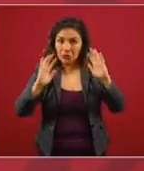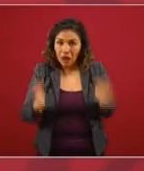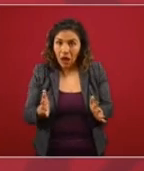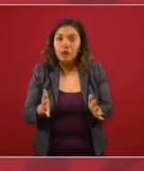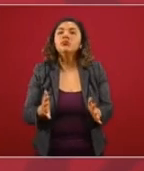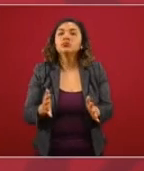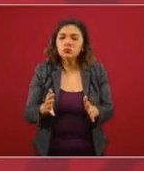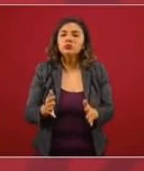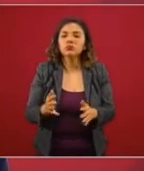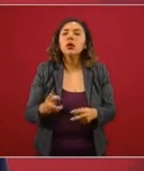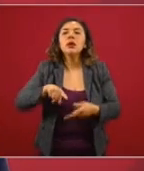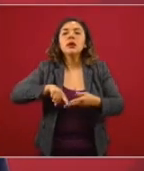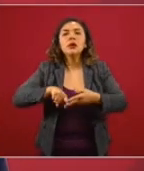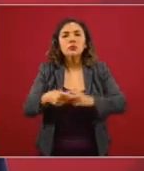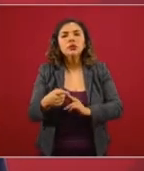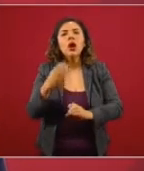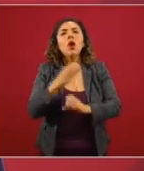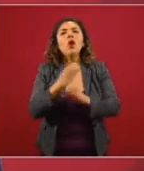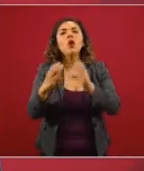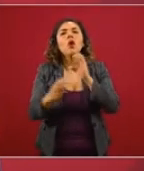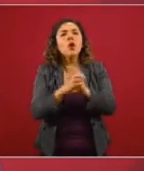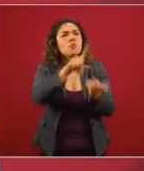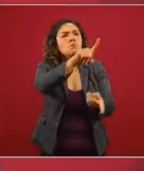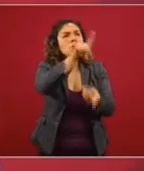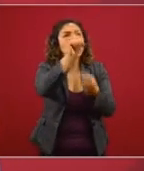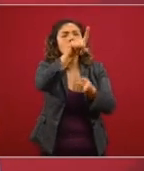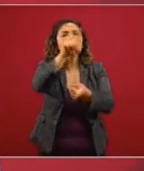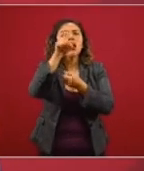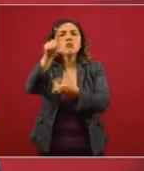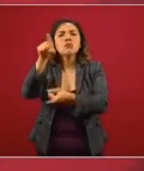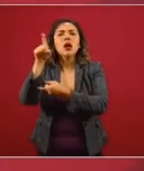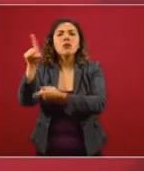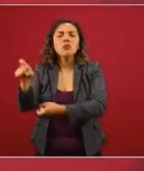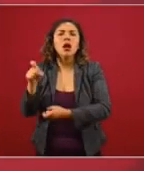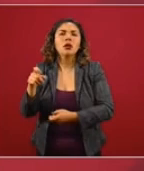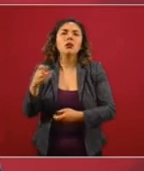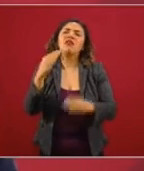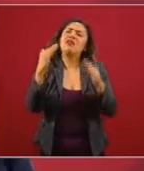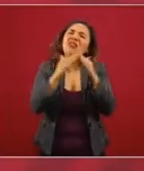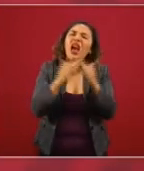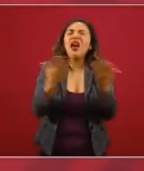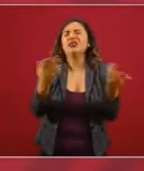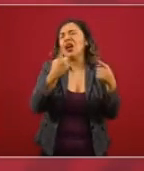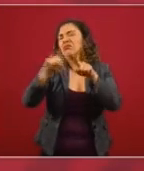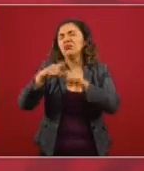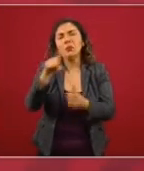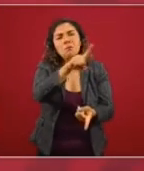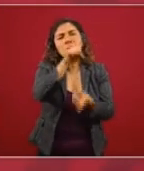los bienes que se recuperan. A nosotros